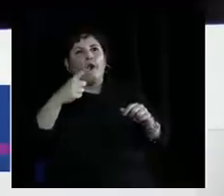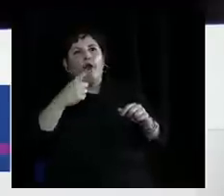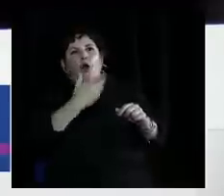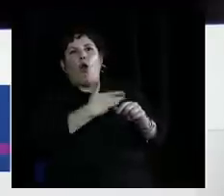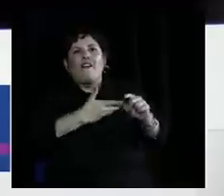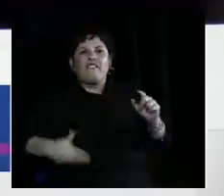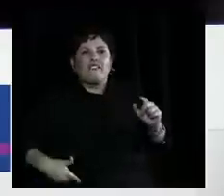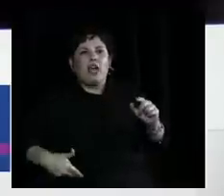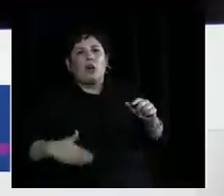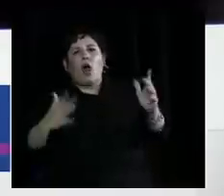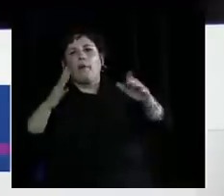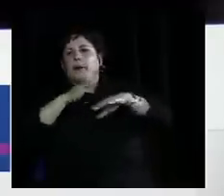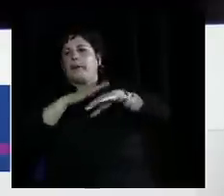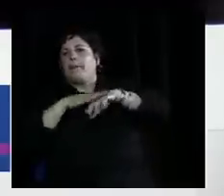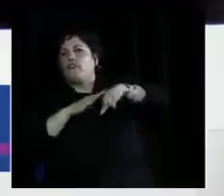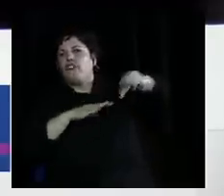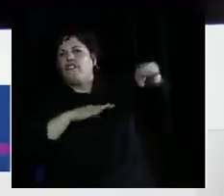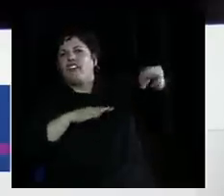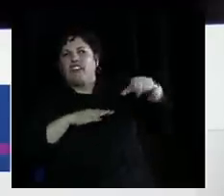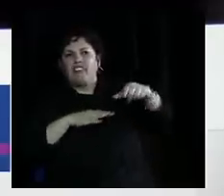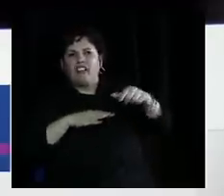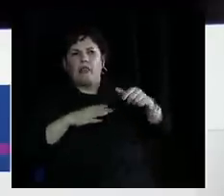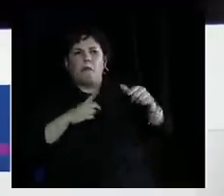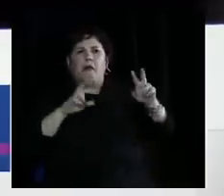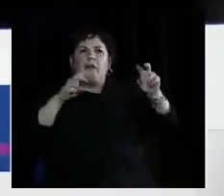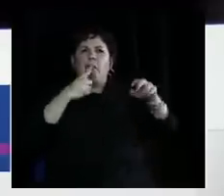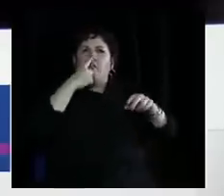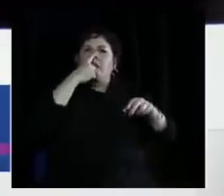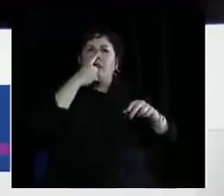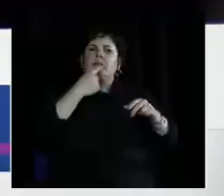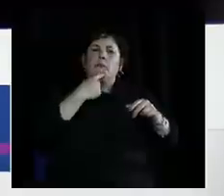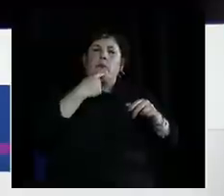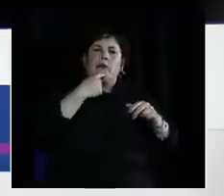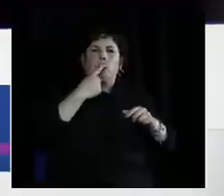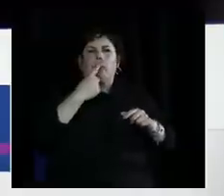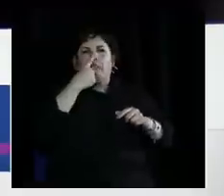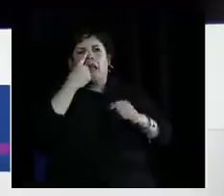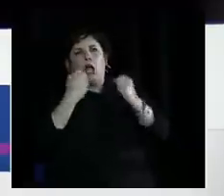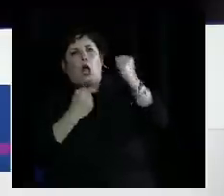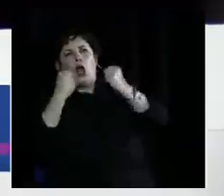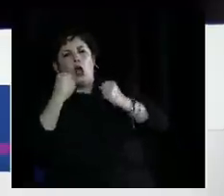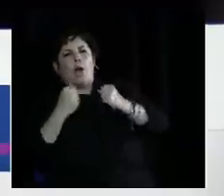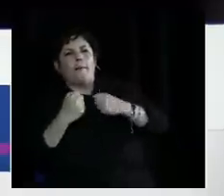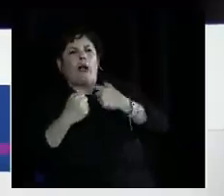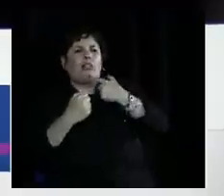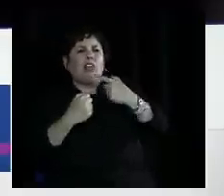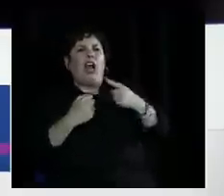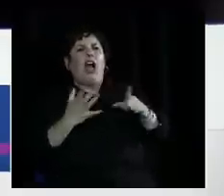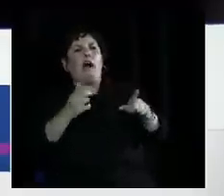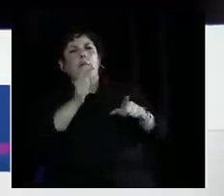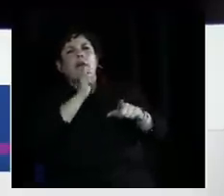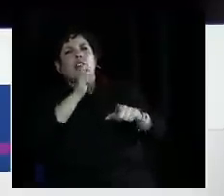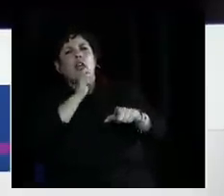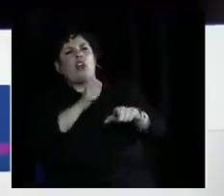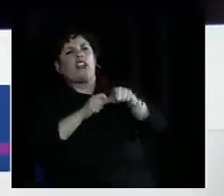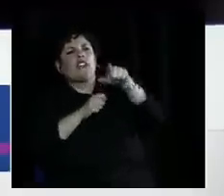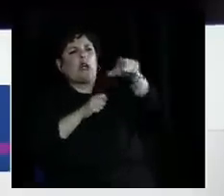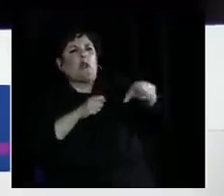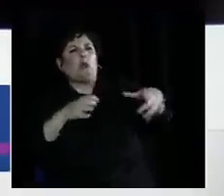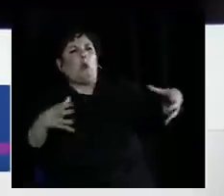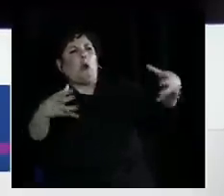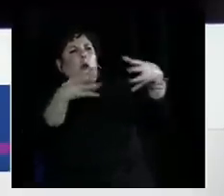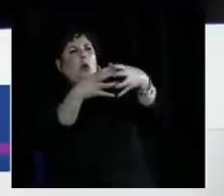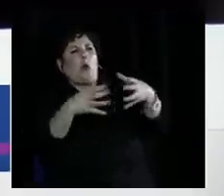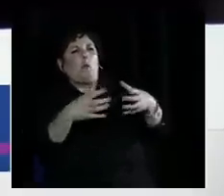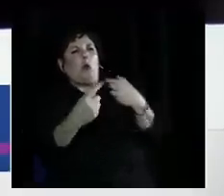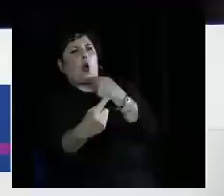responsabilidades, a reclamar por supuestos intereses políticos o económicos, a decir que determinados periodistas pertenecen a un grupo de interés